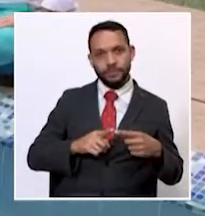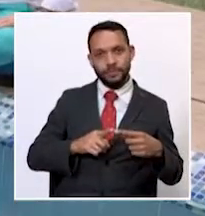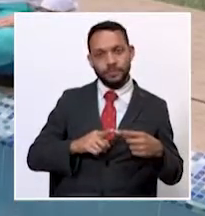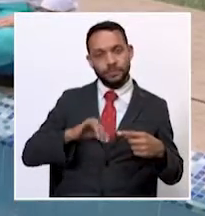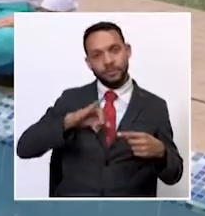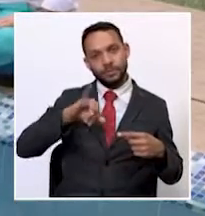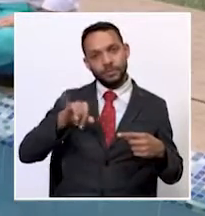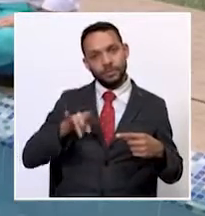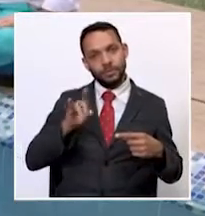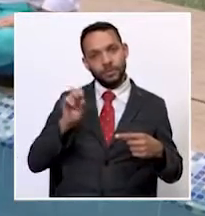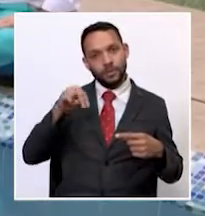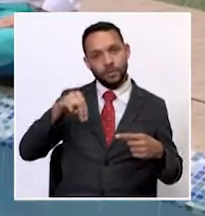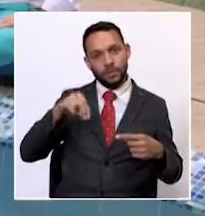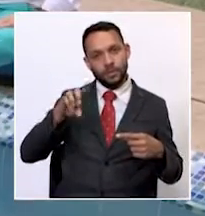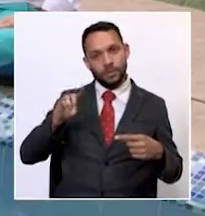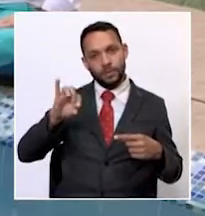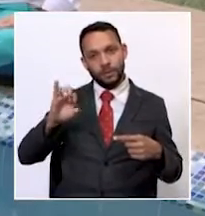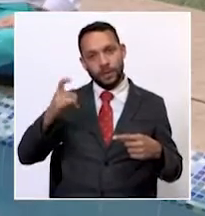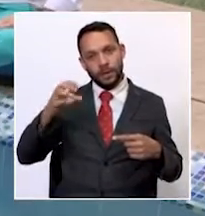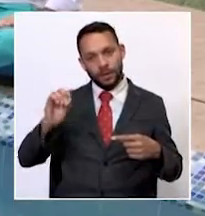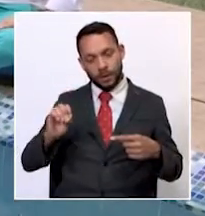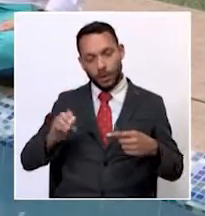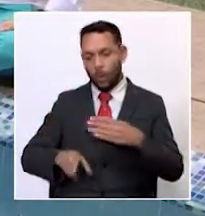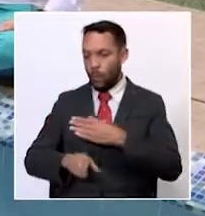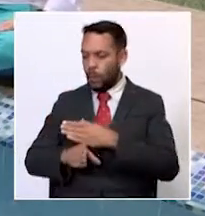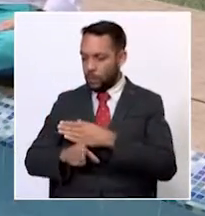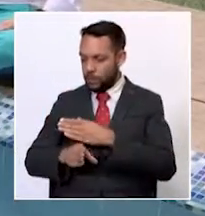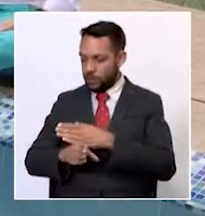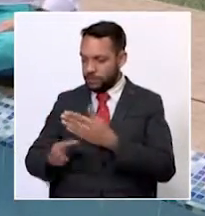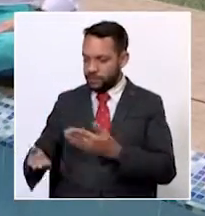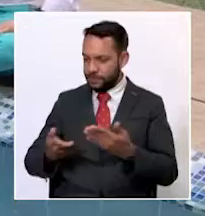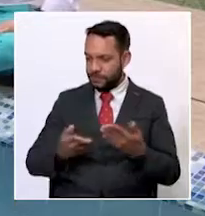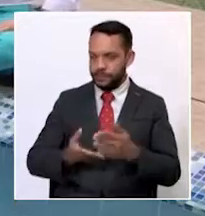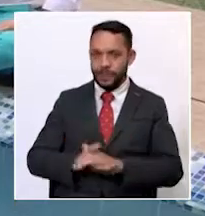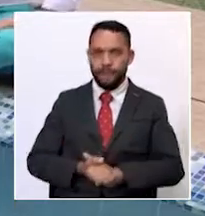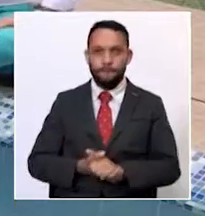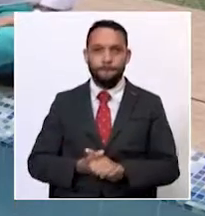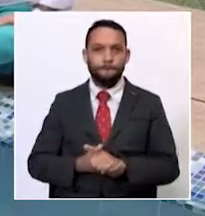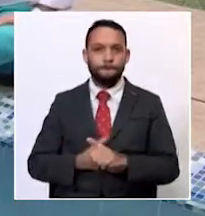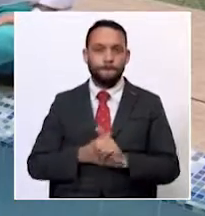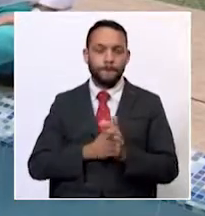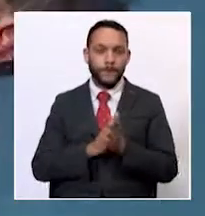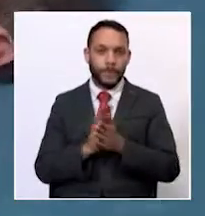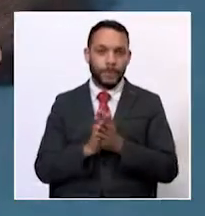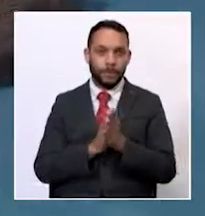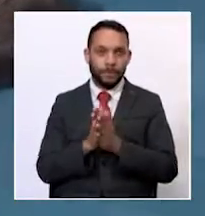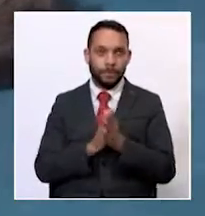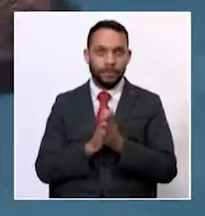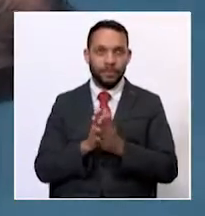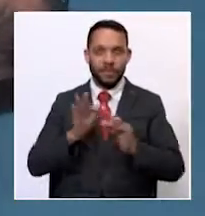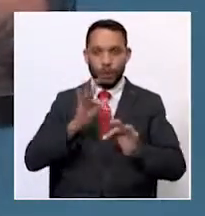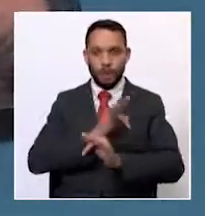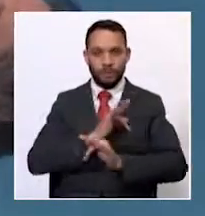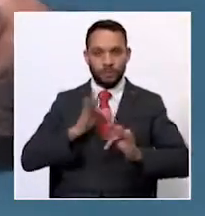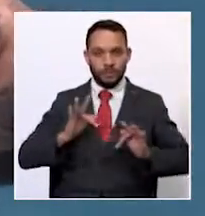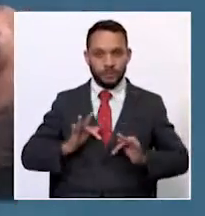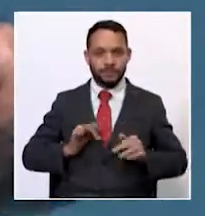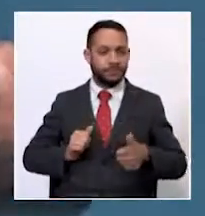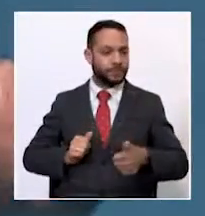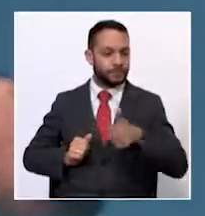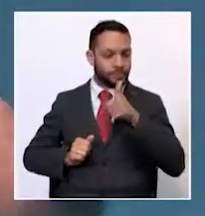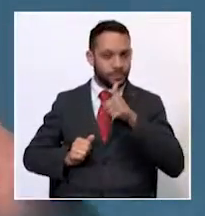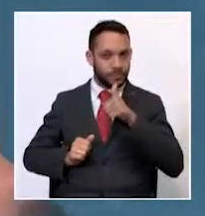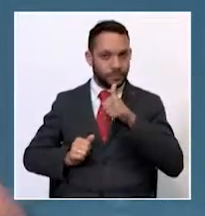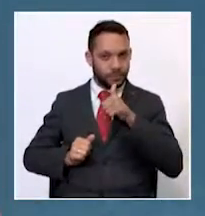Diego, si estamos acá un poco y seguimos con Alonso. Pero la terapia en el agua incluye movimientos